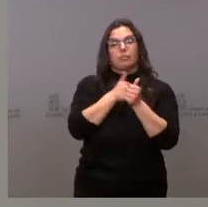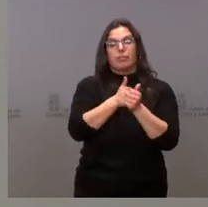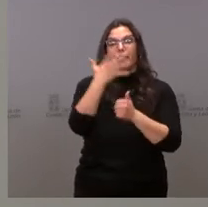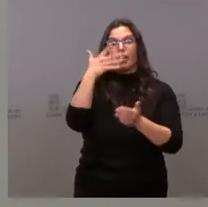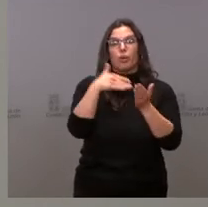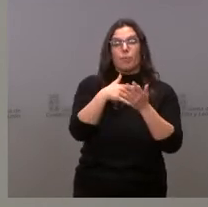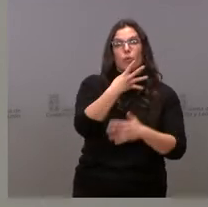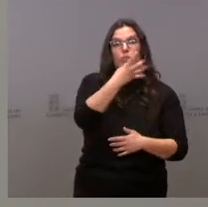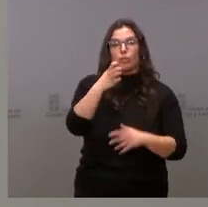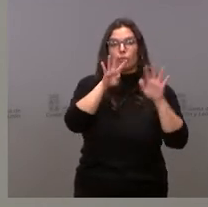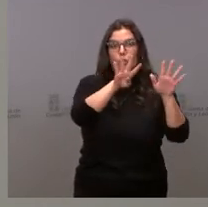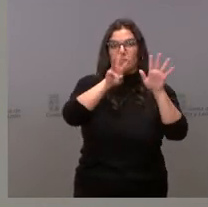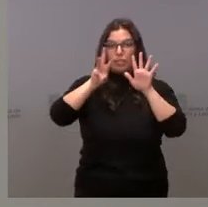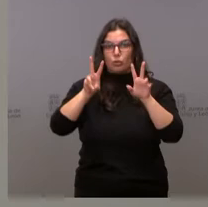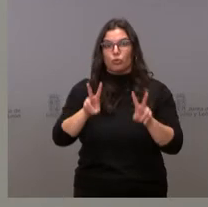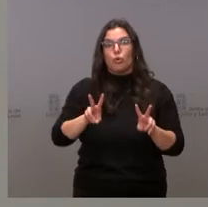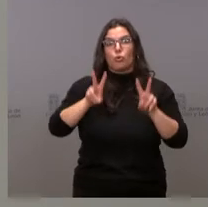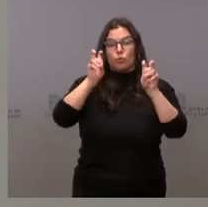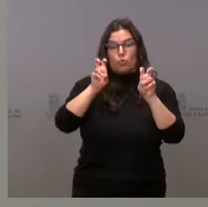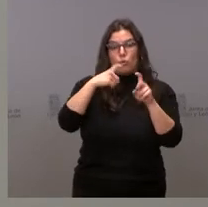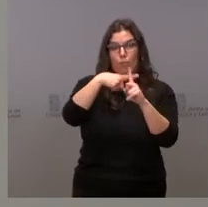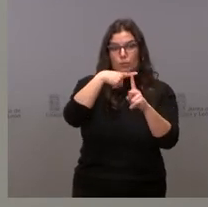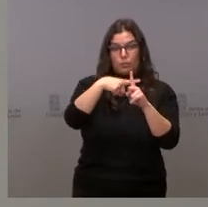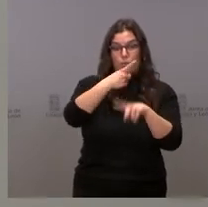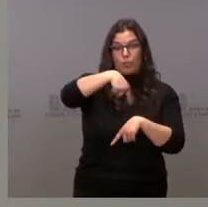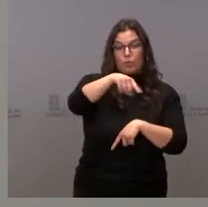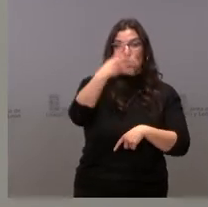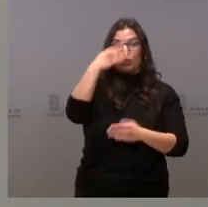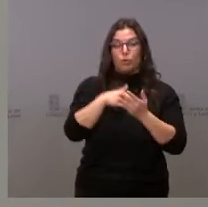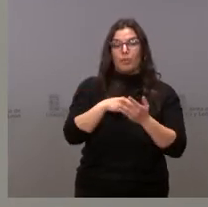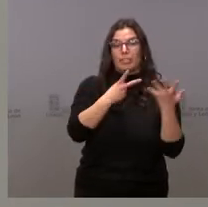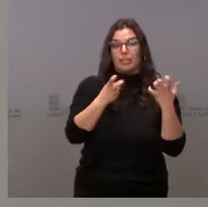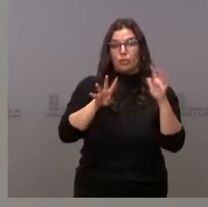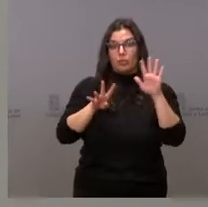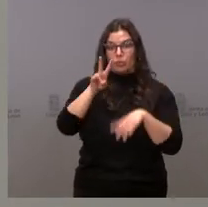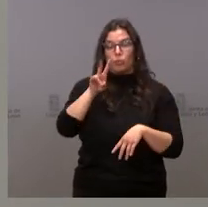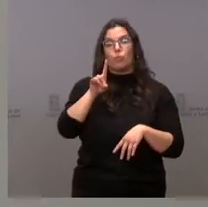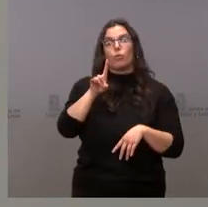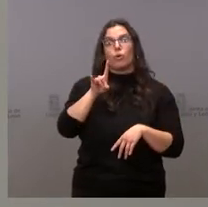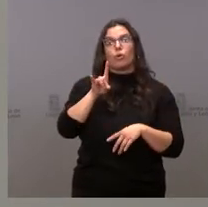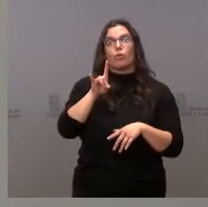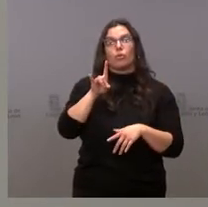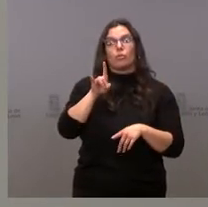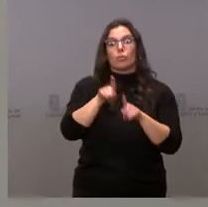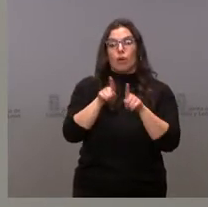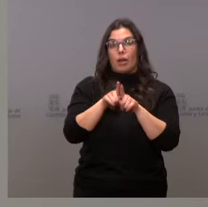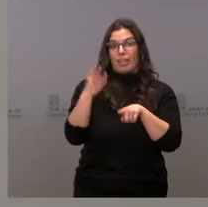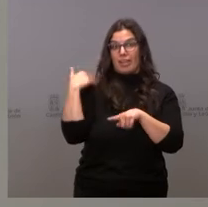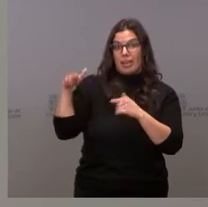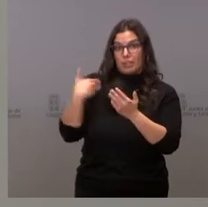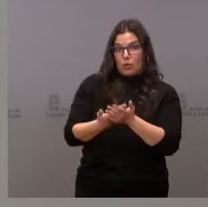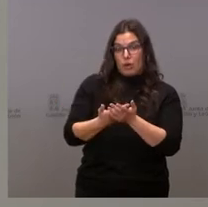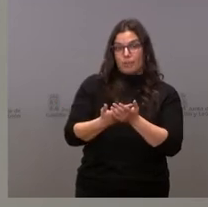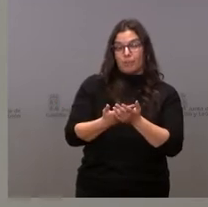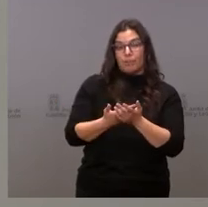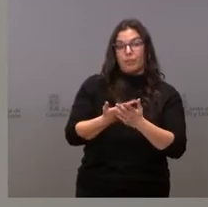498 nuevos casos de los cuales cuatro mil 771 están declarados para las últimas 24 horas frente